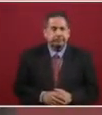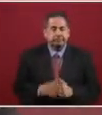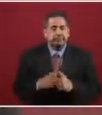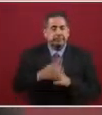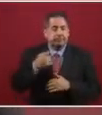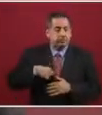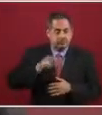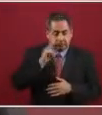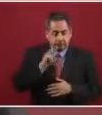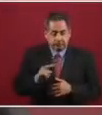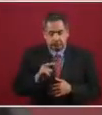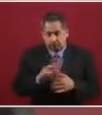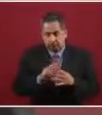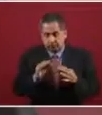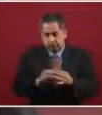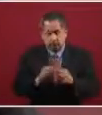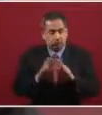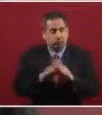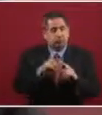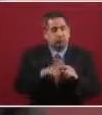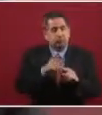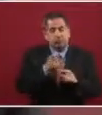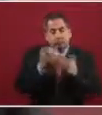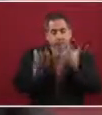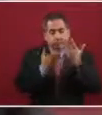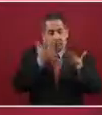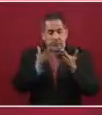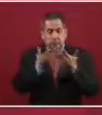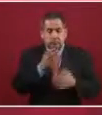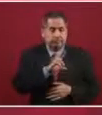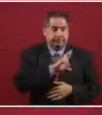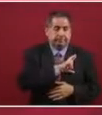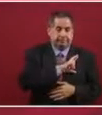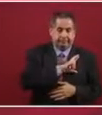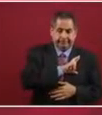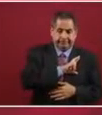estamos viendo los que estudian en escuelas privadas.